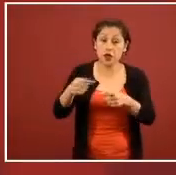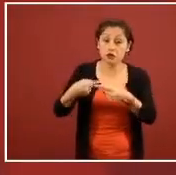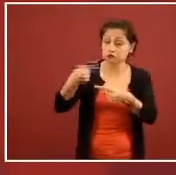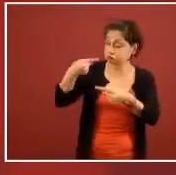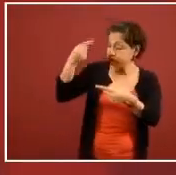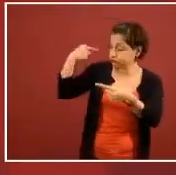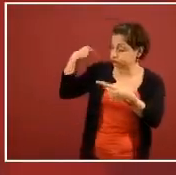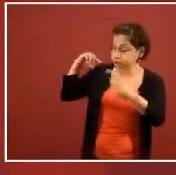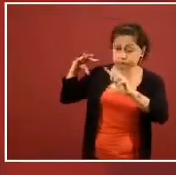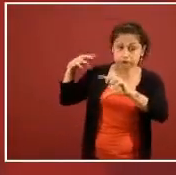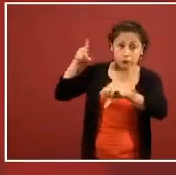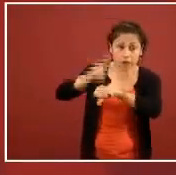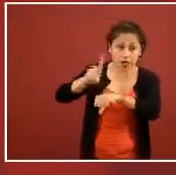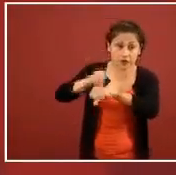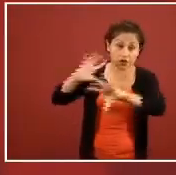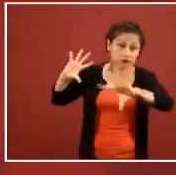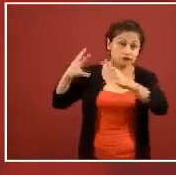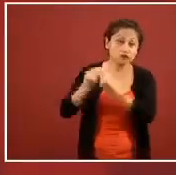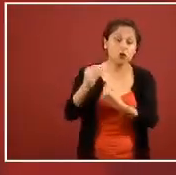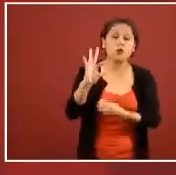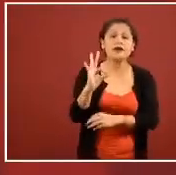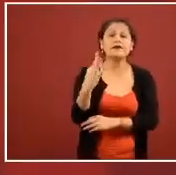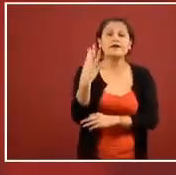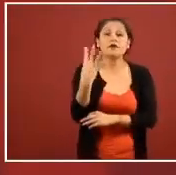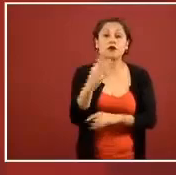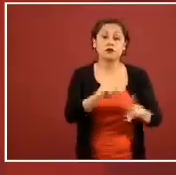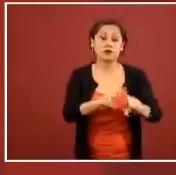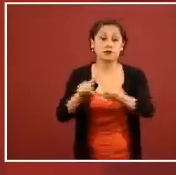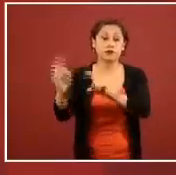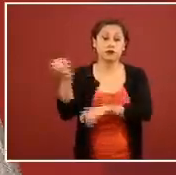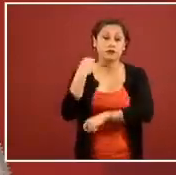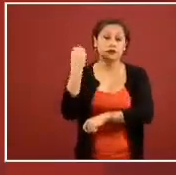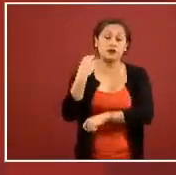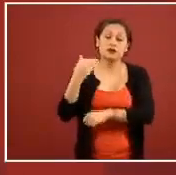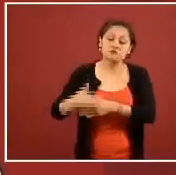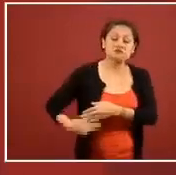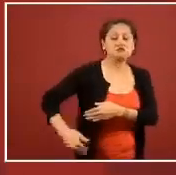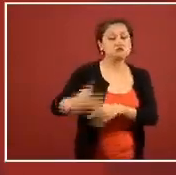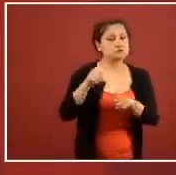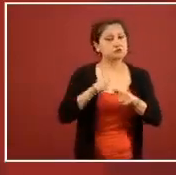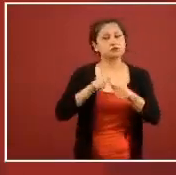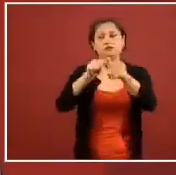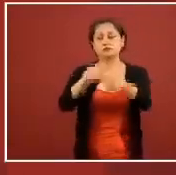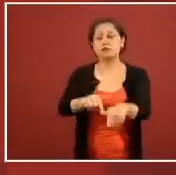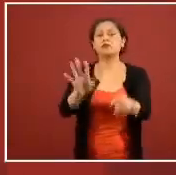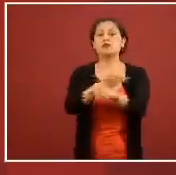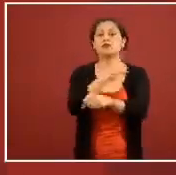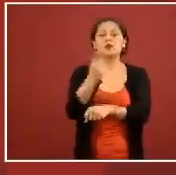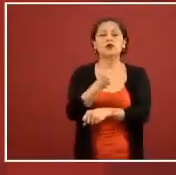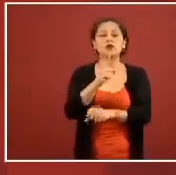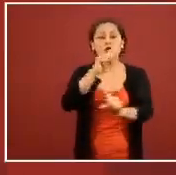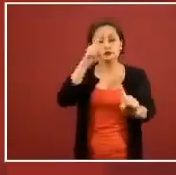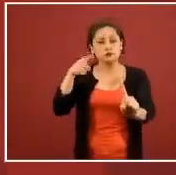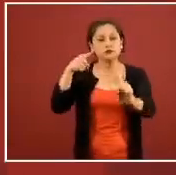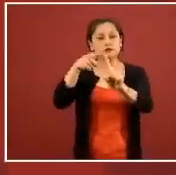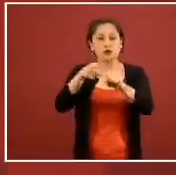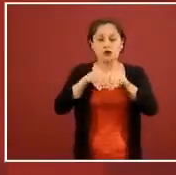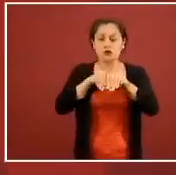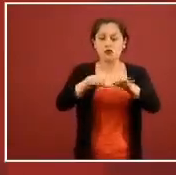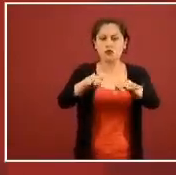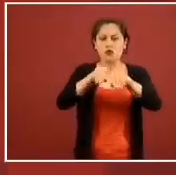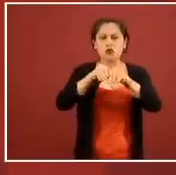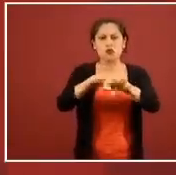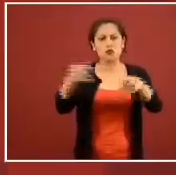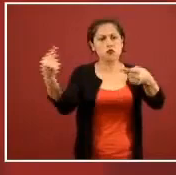faltan muchas, no nos vamos a retirar de este esfuerzo de informar directamente, claramente, todas las inquietudes